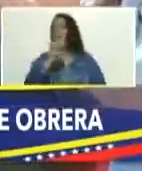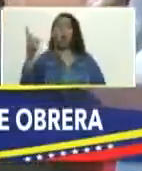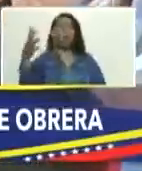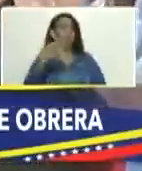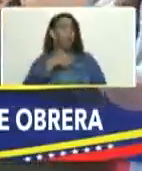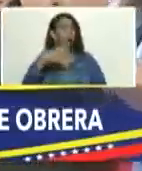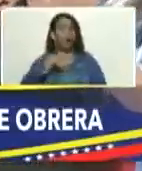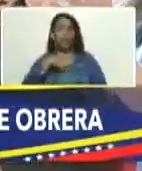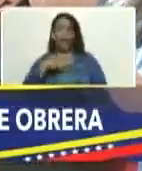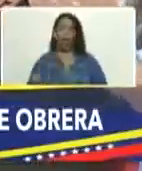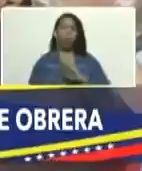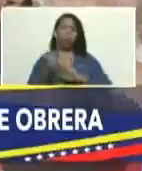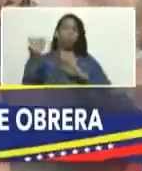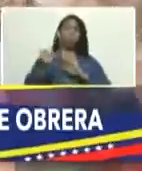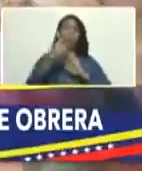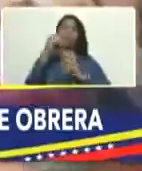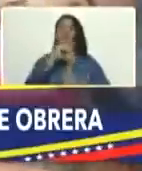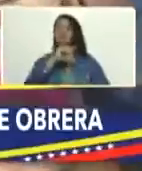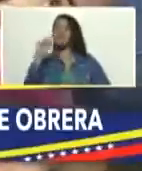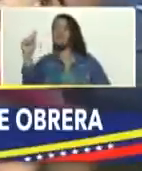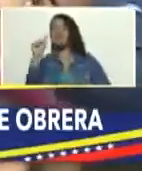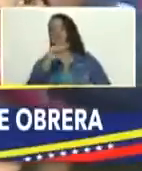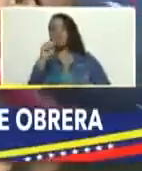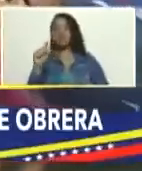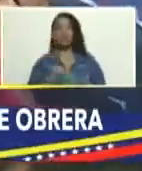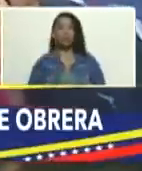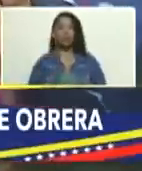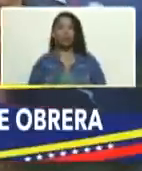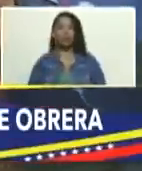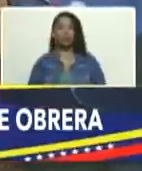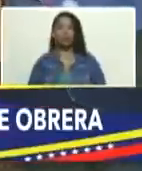podrán con nosotros.